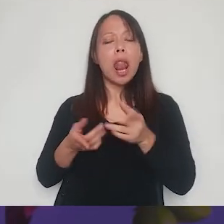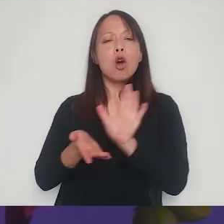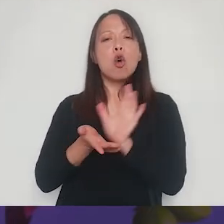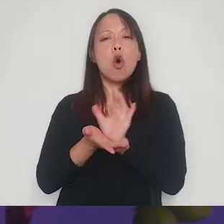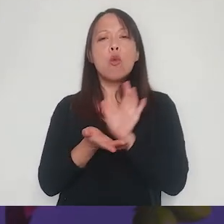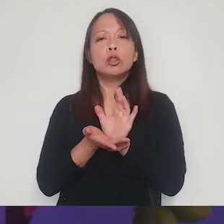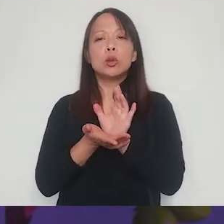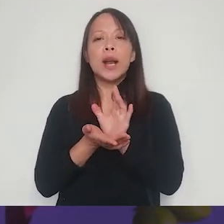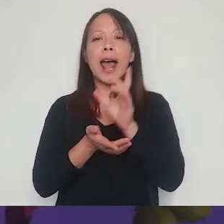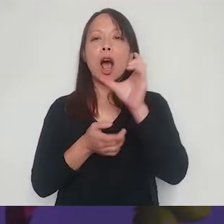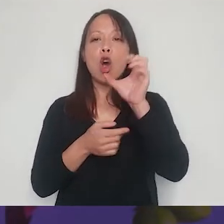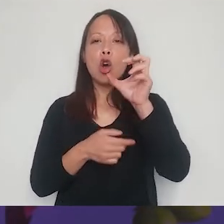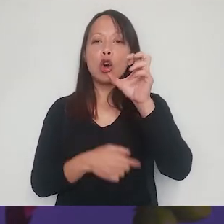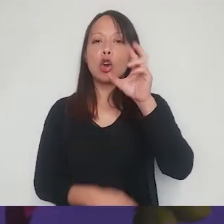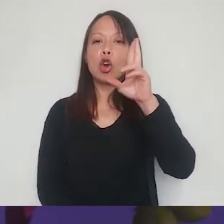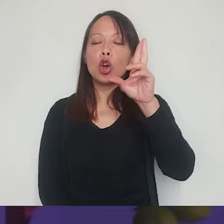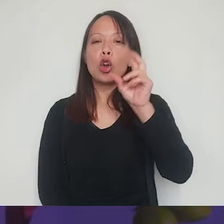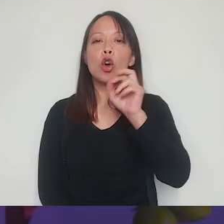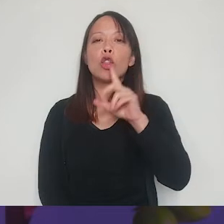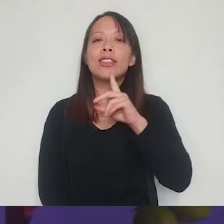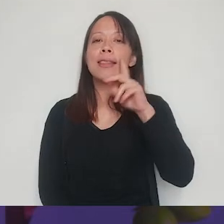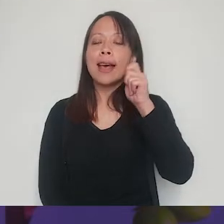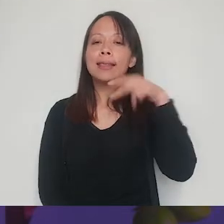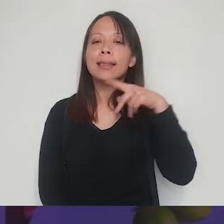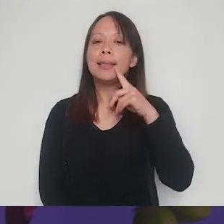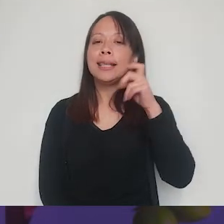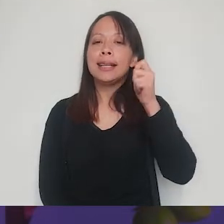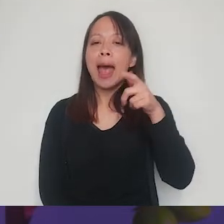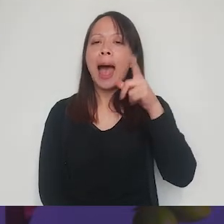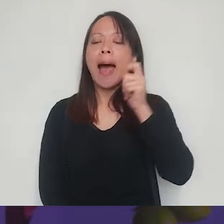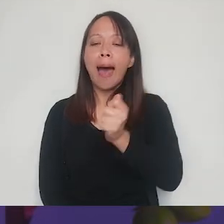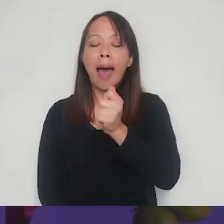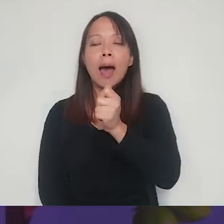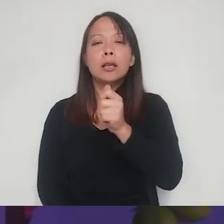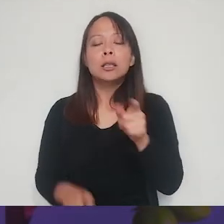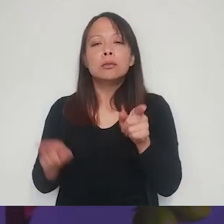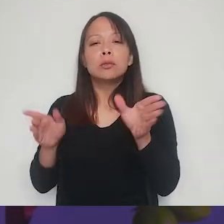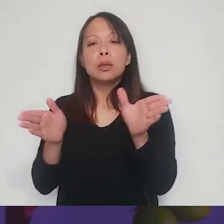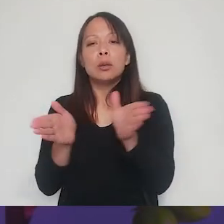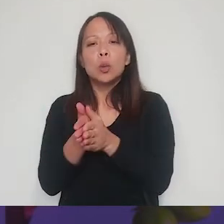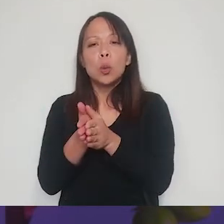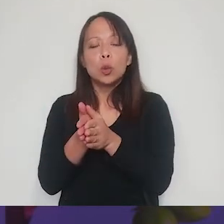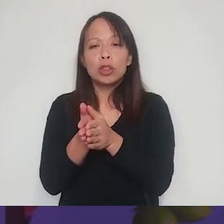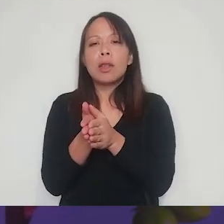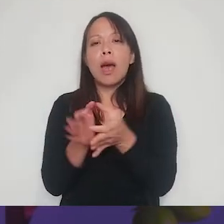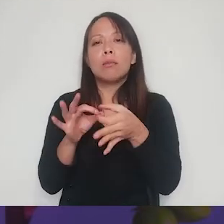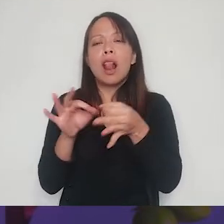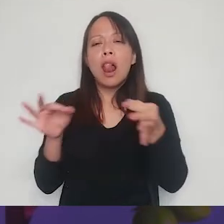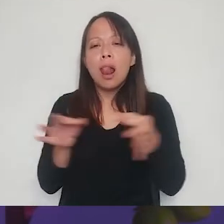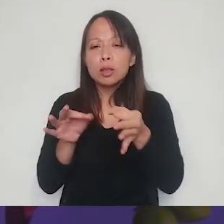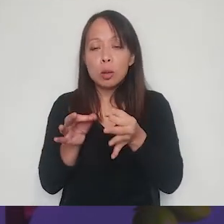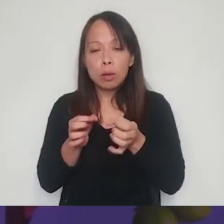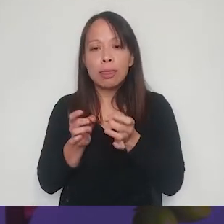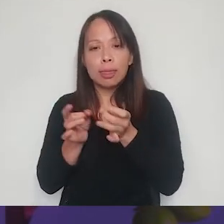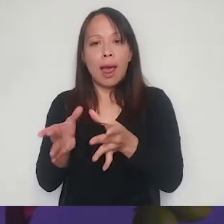bien tanto Spinraza como la tricostatina A aumentan la inclusión del exón 7, cuando se dan juntas a las